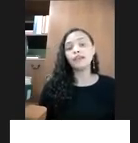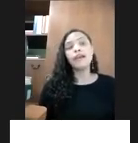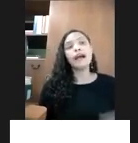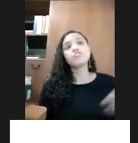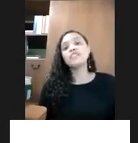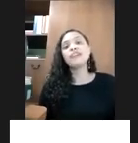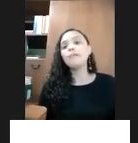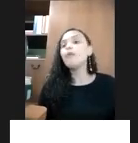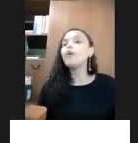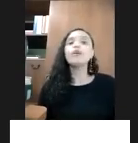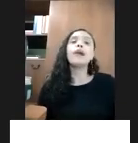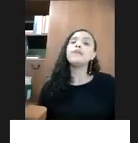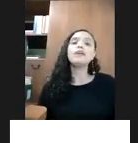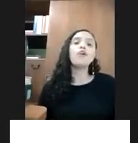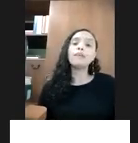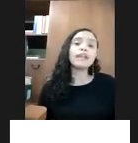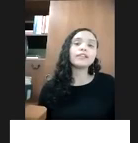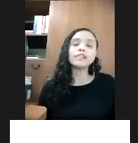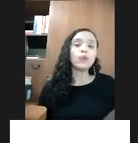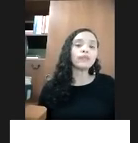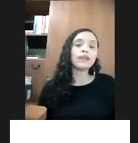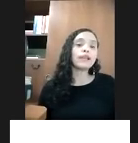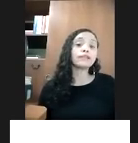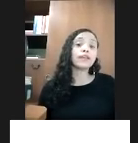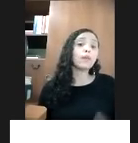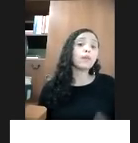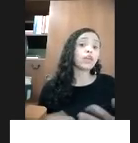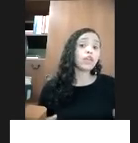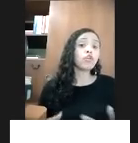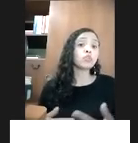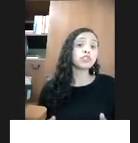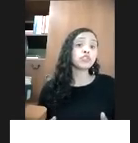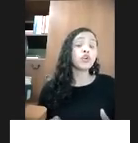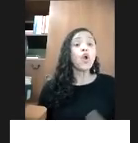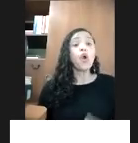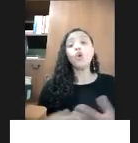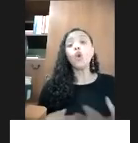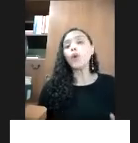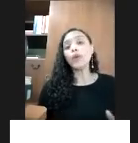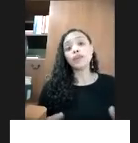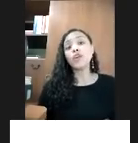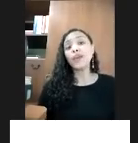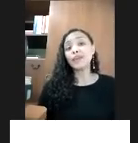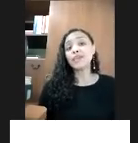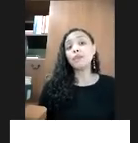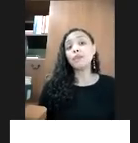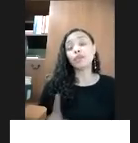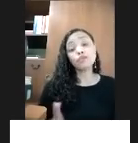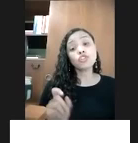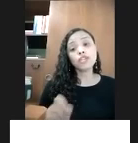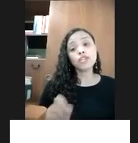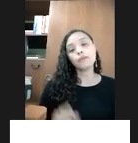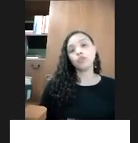Convite, a solicitar apoyos a amigos o familiares que se encuentran en el extranjero porque ellos con su pensión o con los pocos ingresos que perciben, porque